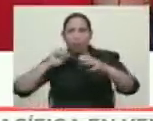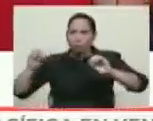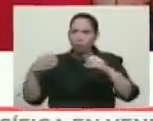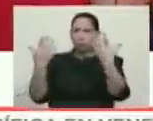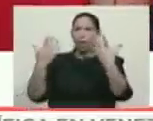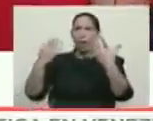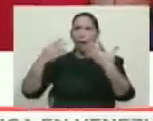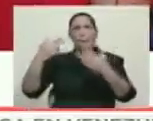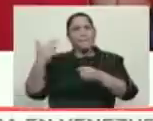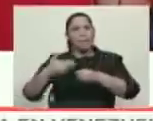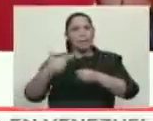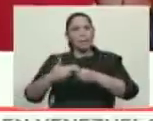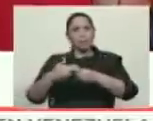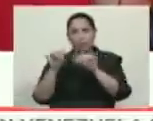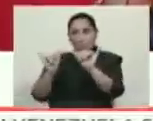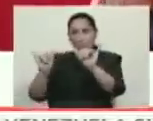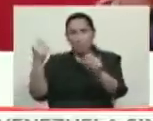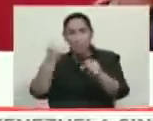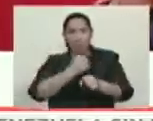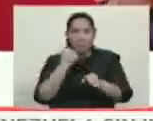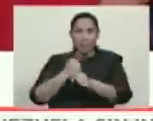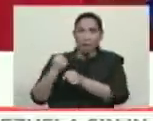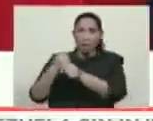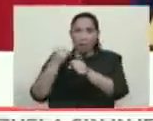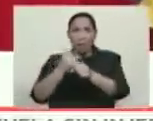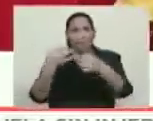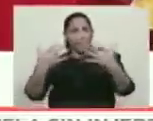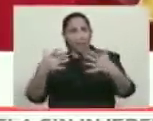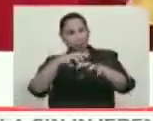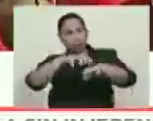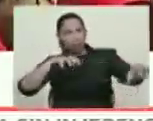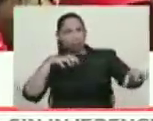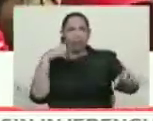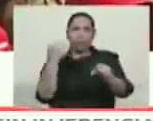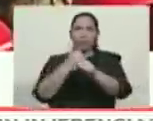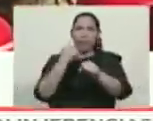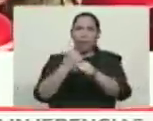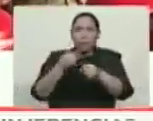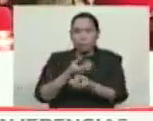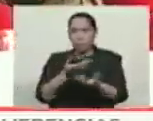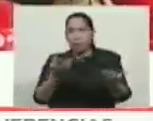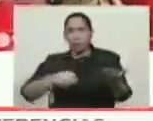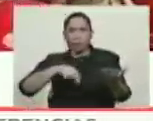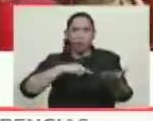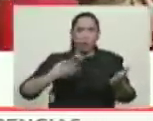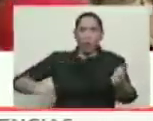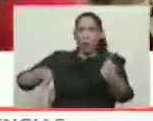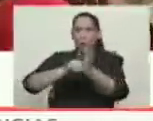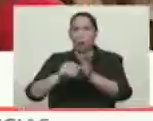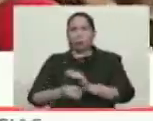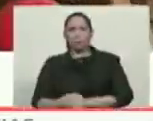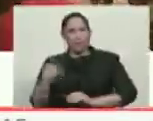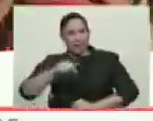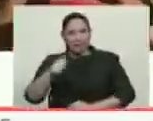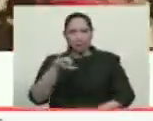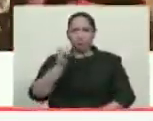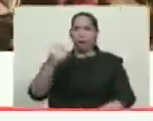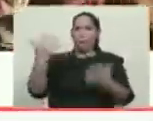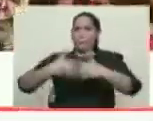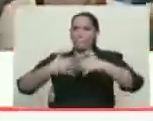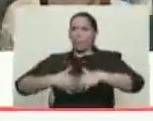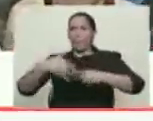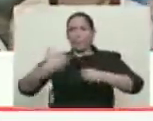PDVSA, sino de los trabajadores? De manos de la masa trabajadora fue que volvimos a decir, aquí está PDVSA de